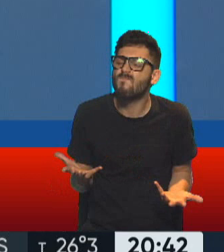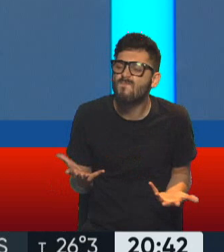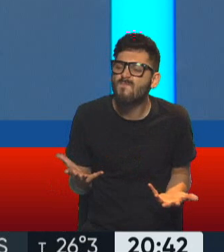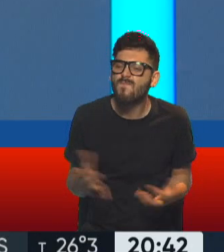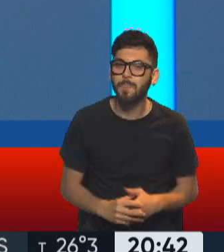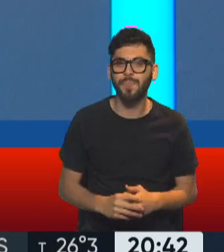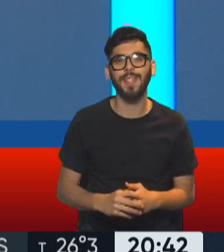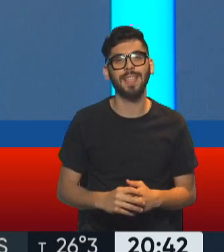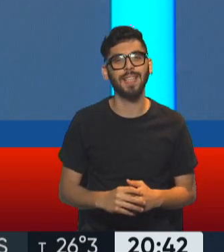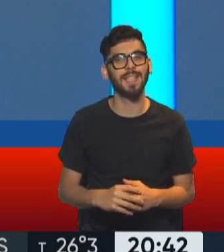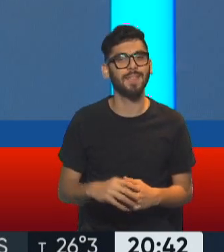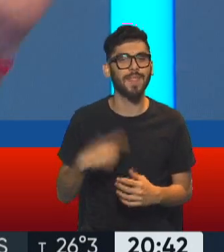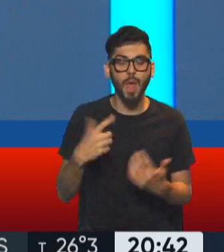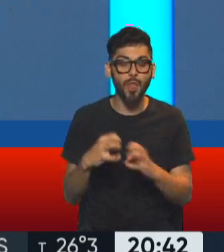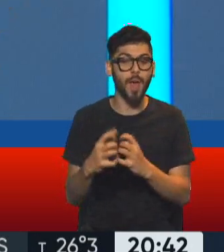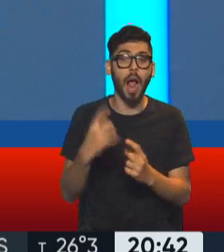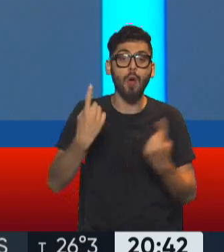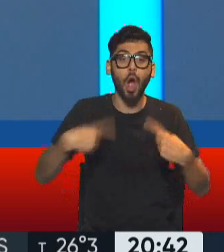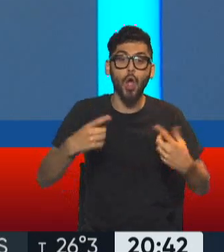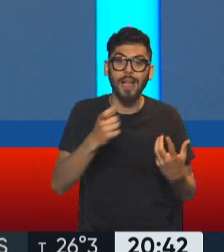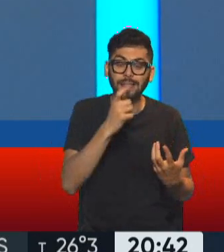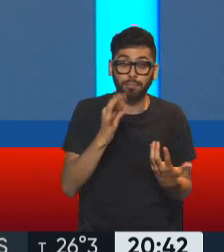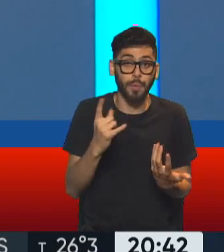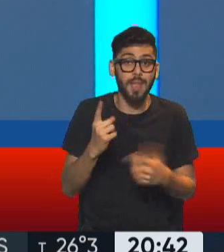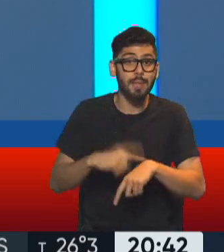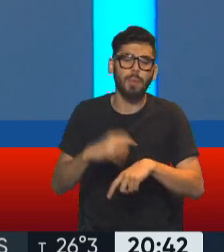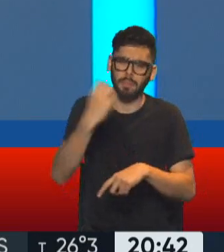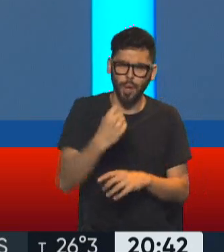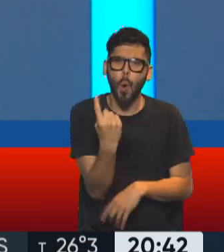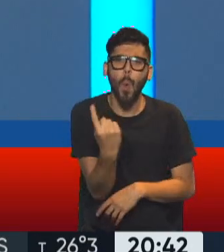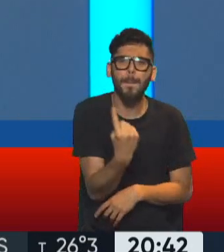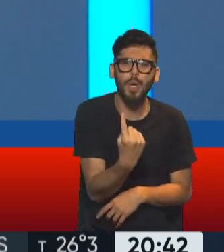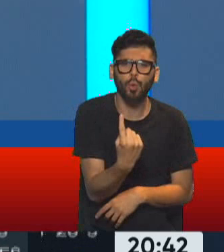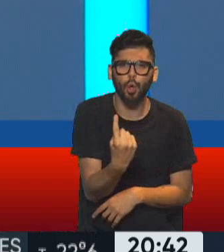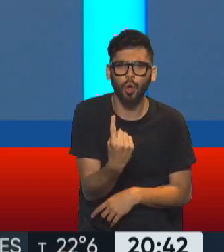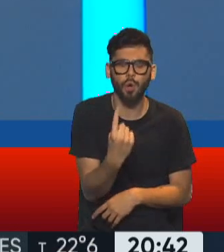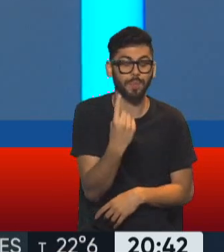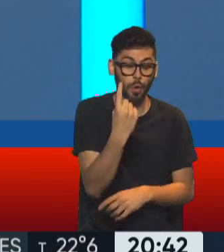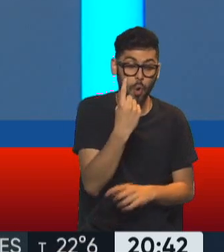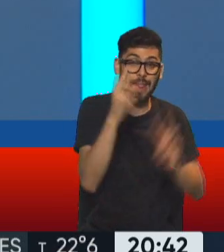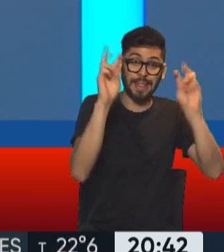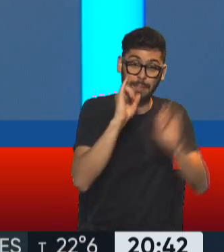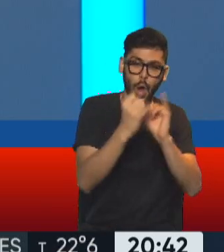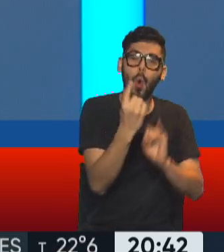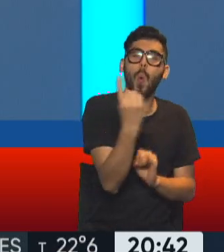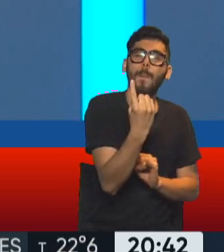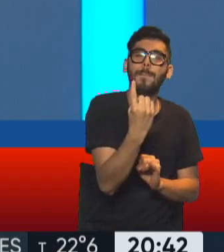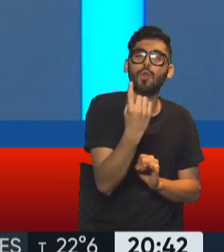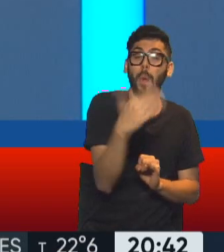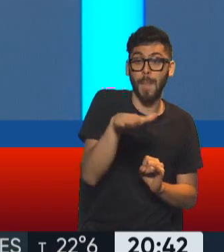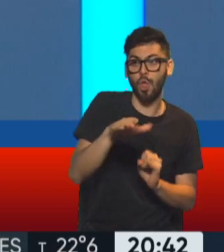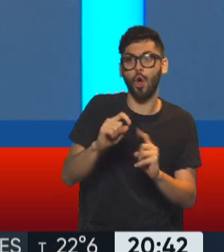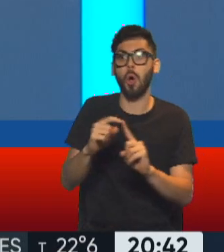siempre hay cosas que no te salen en un debate porque no podés medir el tiempo. Porque primero que tenés 1 minuto y 1 minuto 30 sí, del tema y 1 minuto de réplica. Y